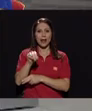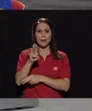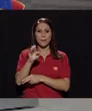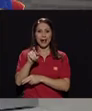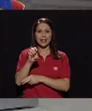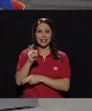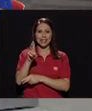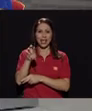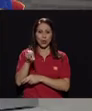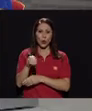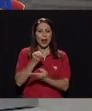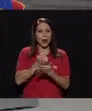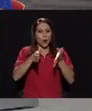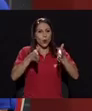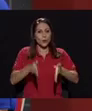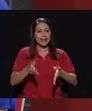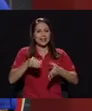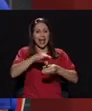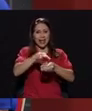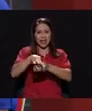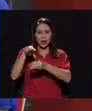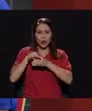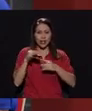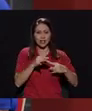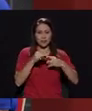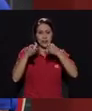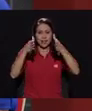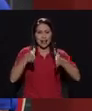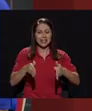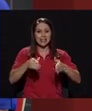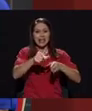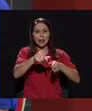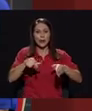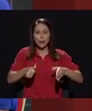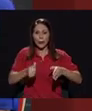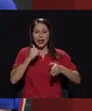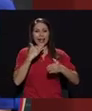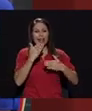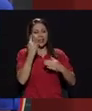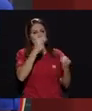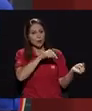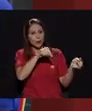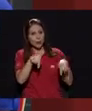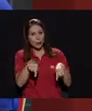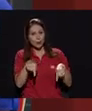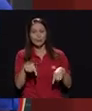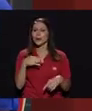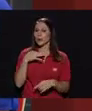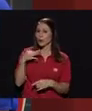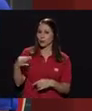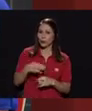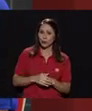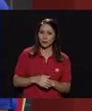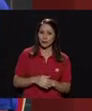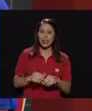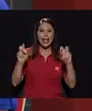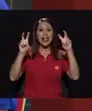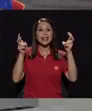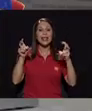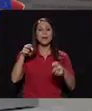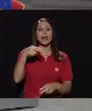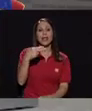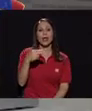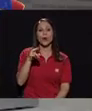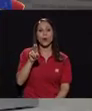Vargas, quien es economista agrícola, especialista en gestión del recurso hídrico. Gracias por estar con nosotros. Un gusto. Bueno, el tema de